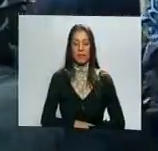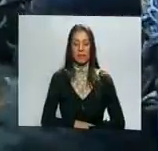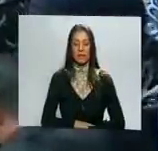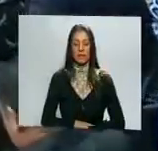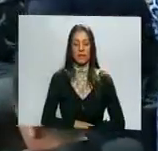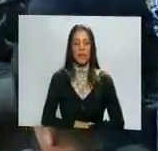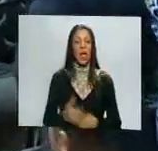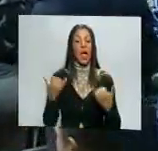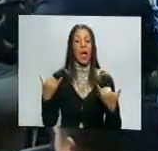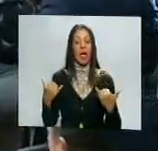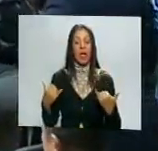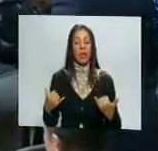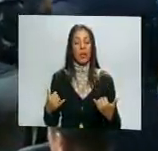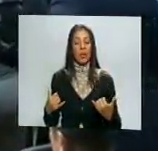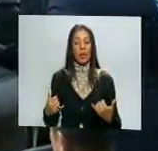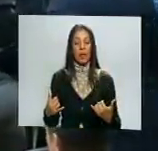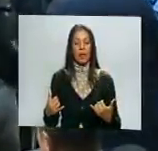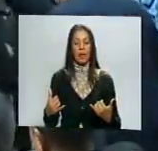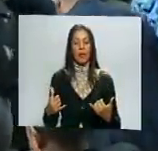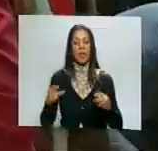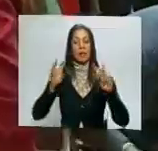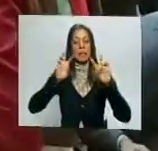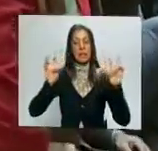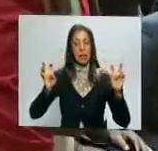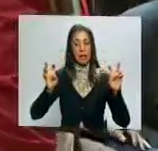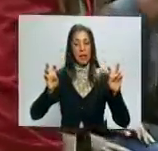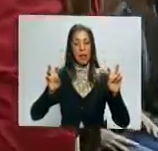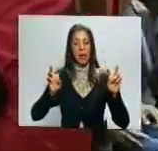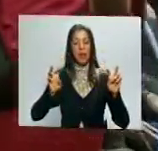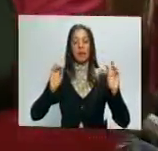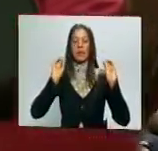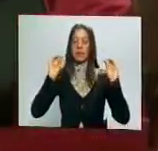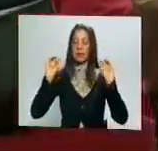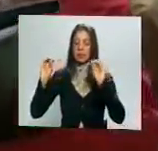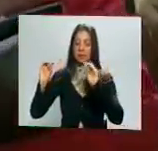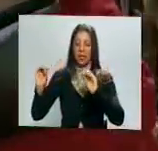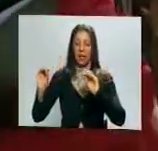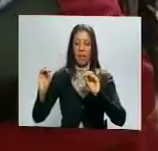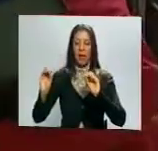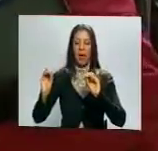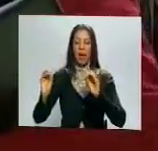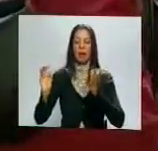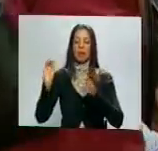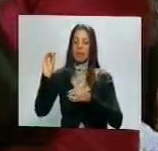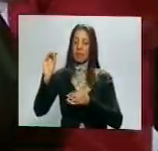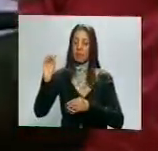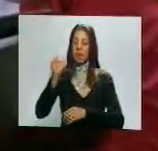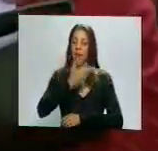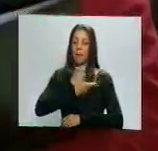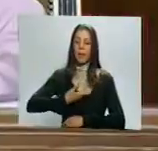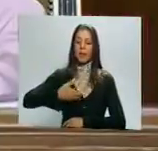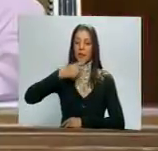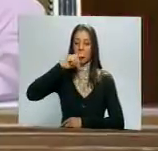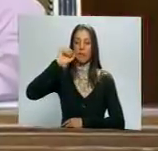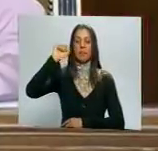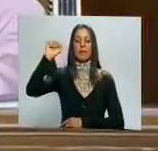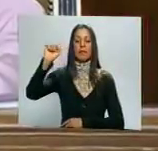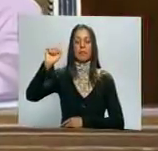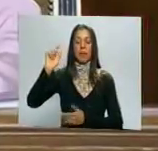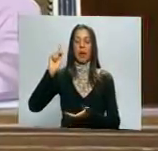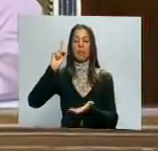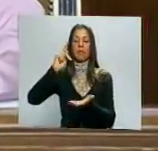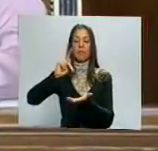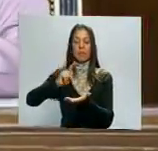Se incorpora entonces en el orden del día la convocatoria al jefe de Estado para que dirija mensaje anual